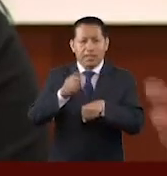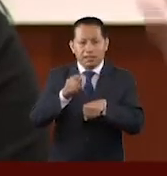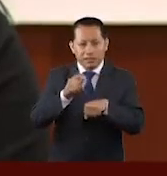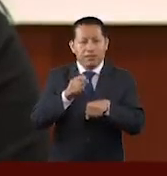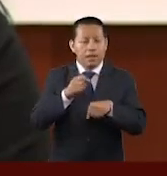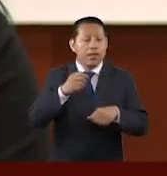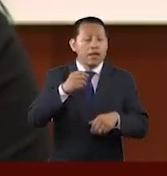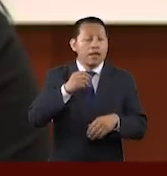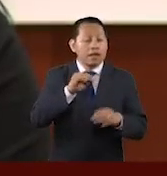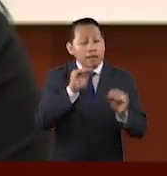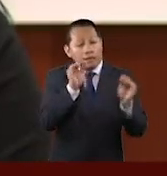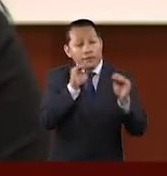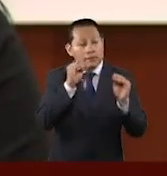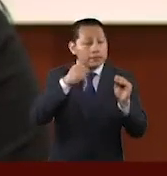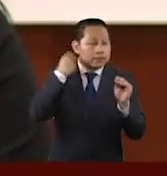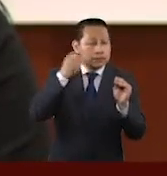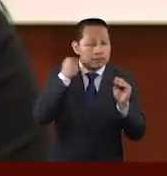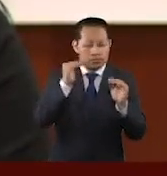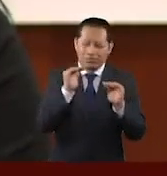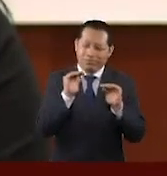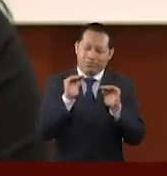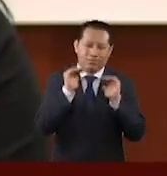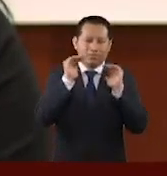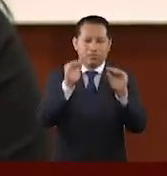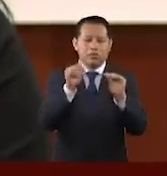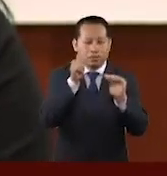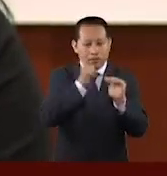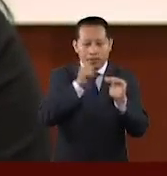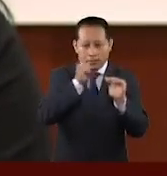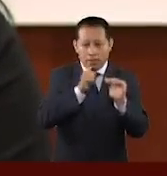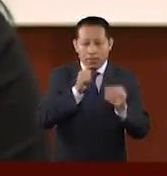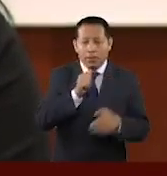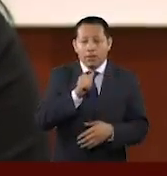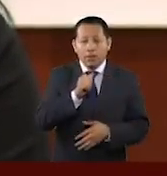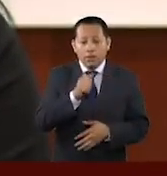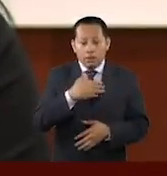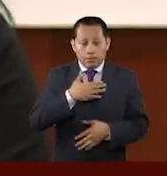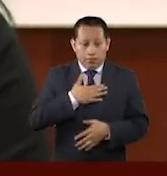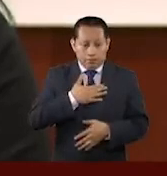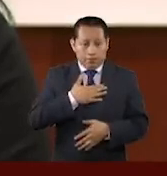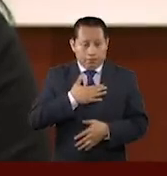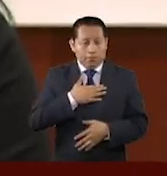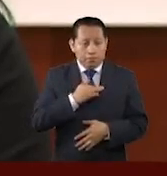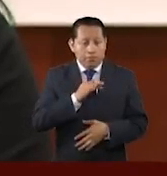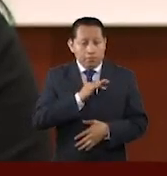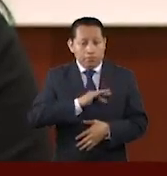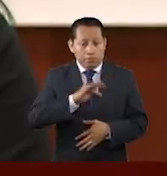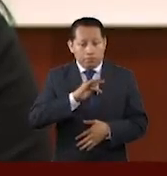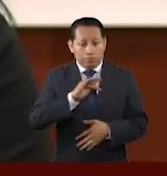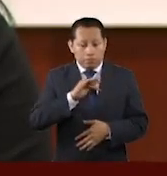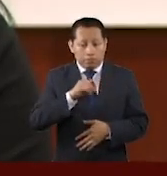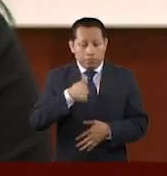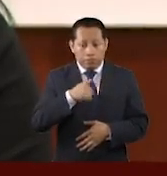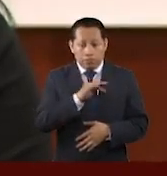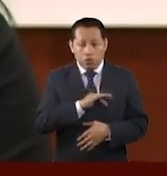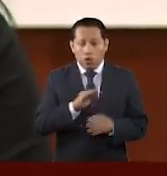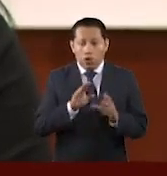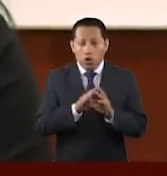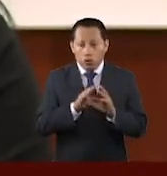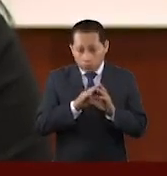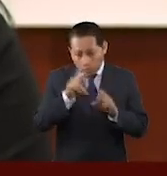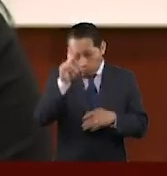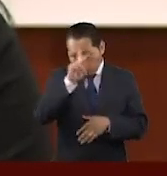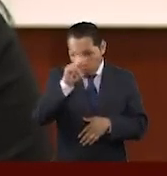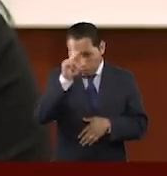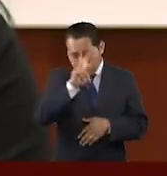discurso, siempre voy a estar llamando. Y voy a tratar de ser, hasta donde mi capacidad me dé,